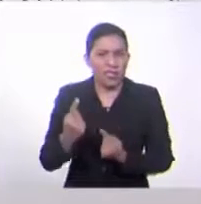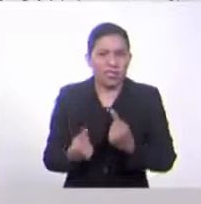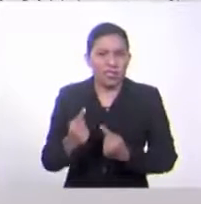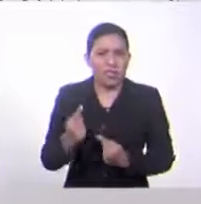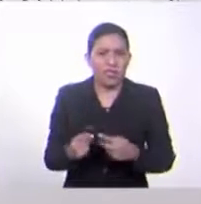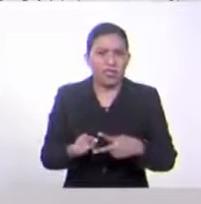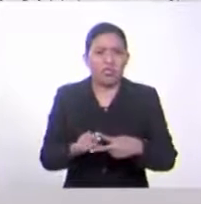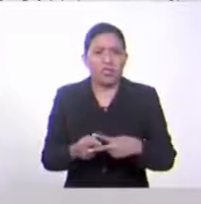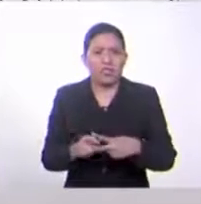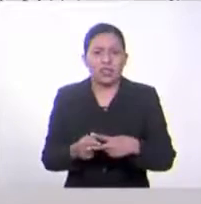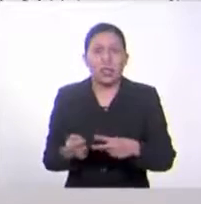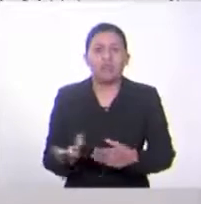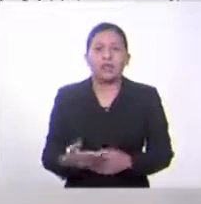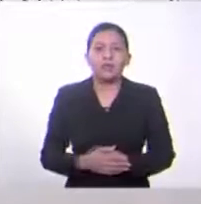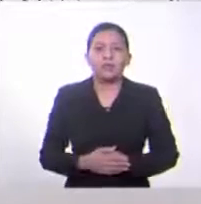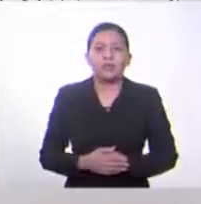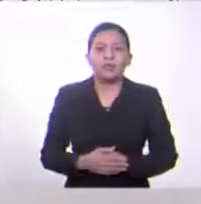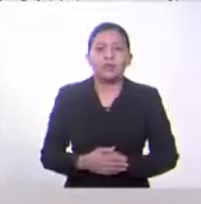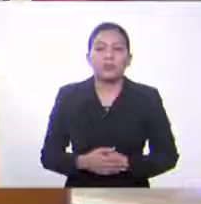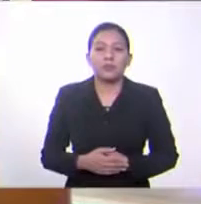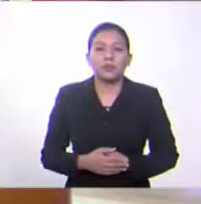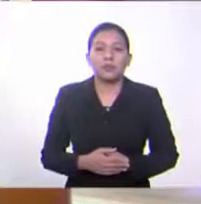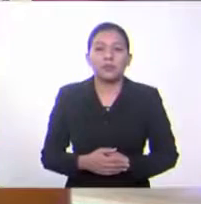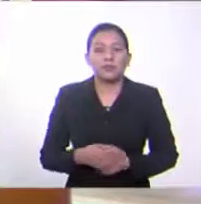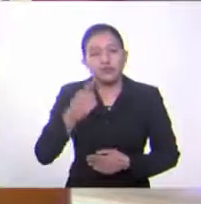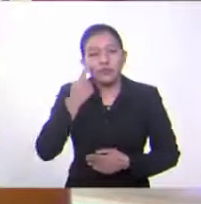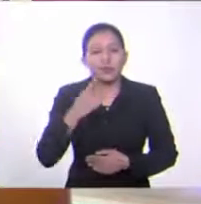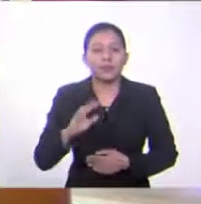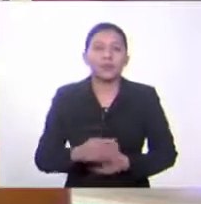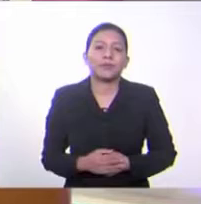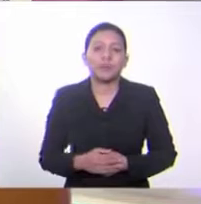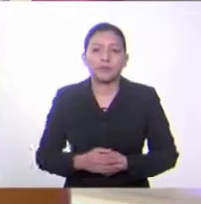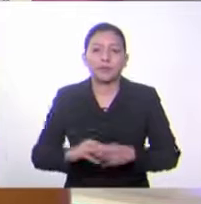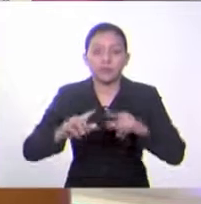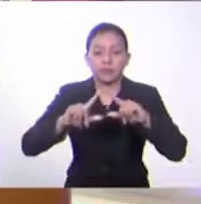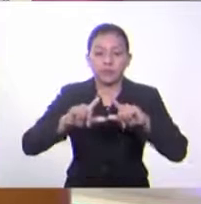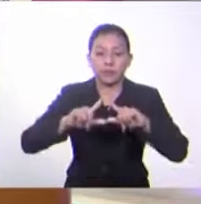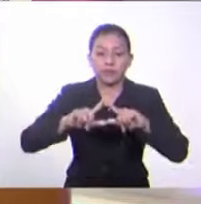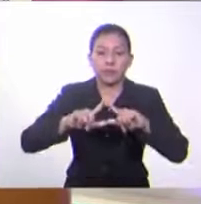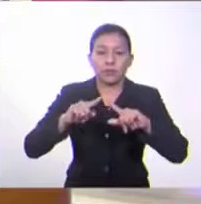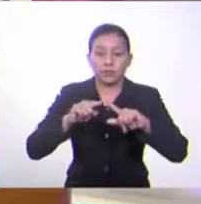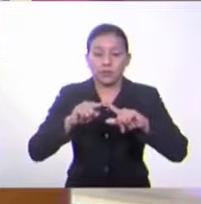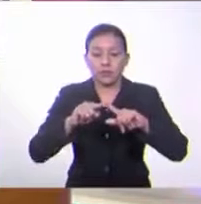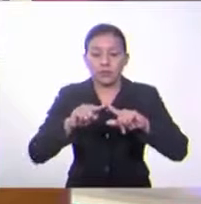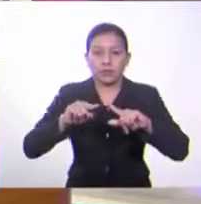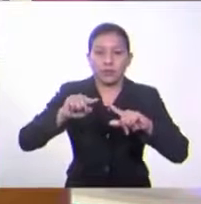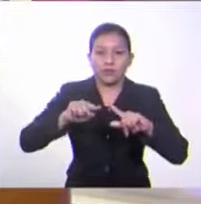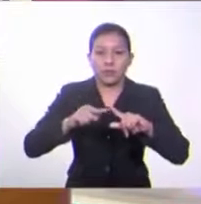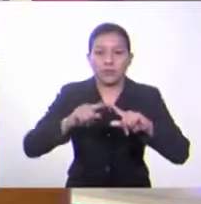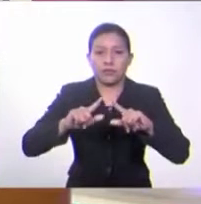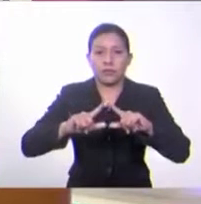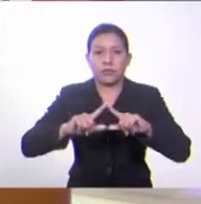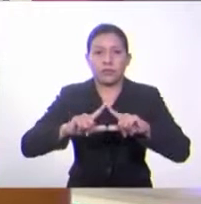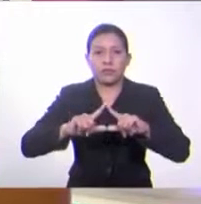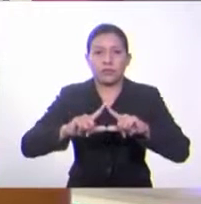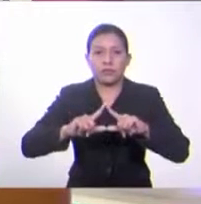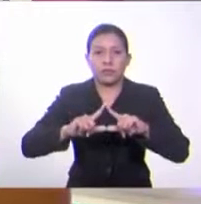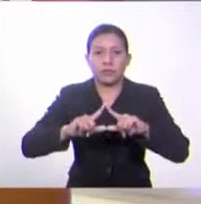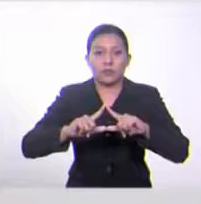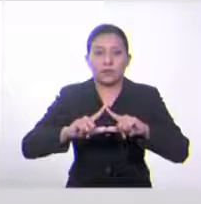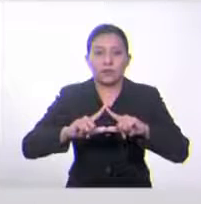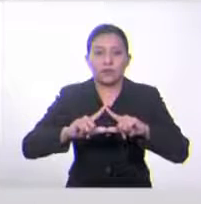ángulos correspondientes. Veamos este de acá. ¿Cuál sería el ángulo correspondiente a este en el otro